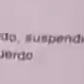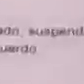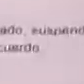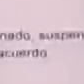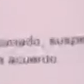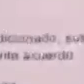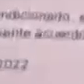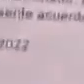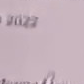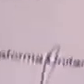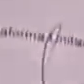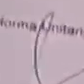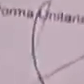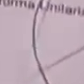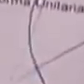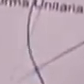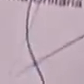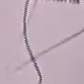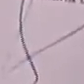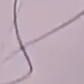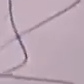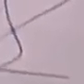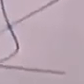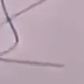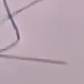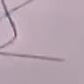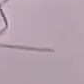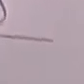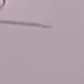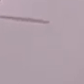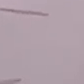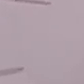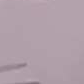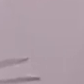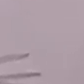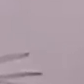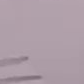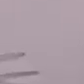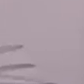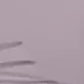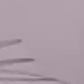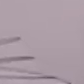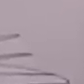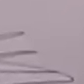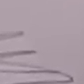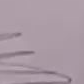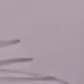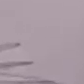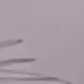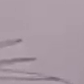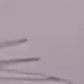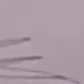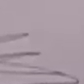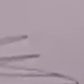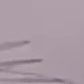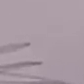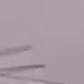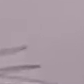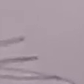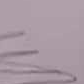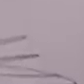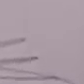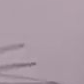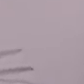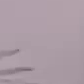y por la Plataforma Unitaria de Venezuela como ustedes pueden ver ahí está la firma en azul original